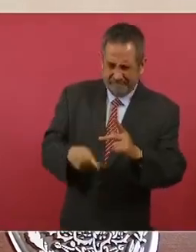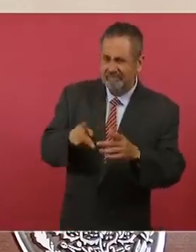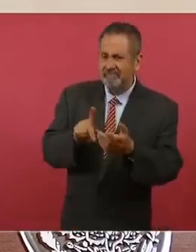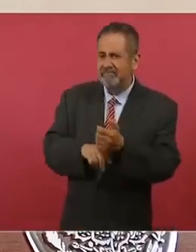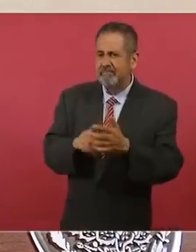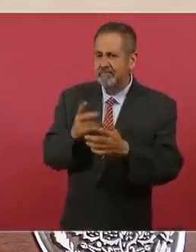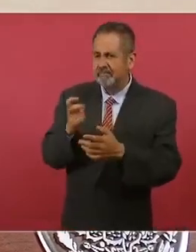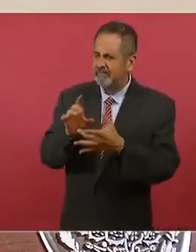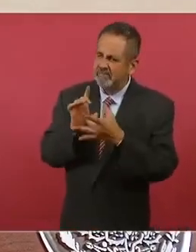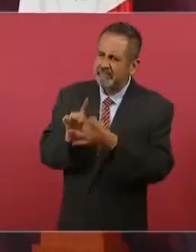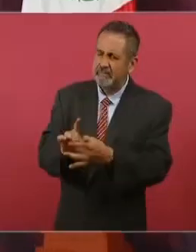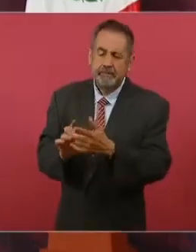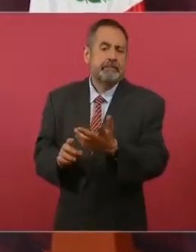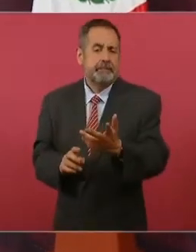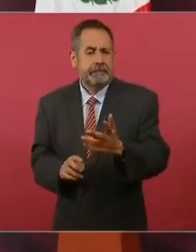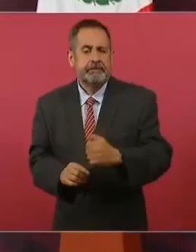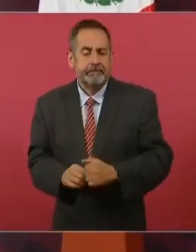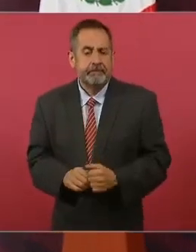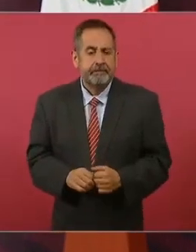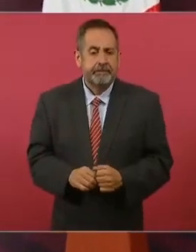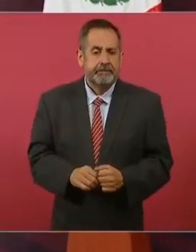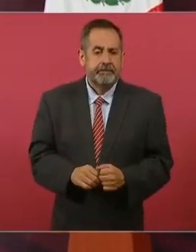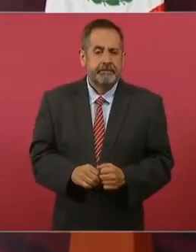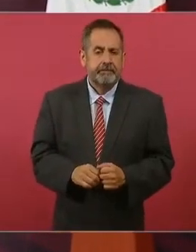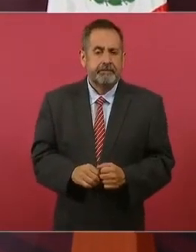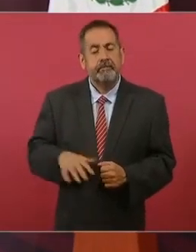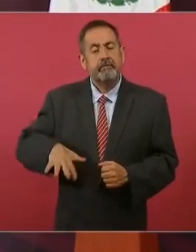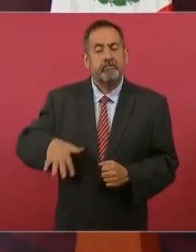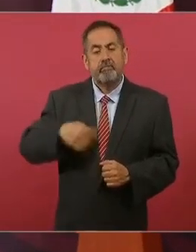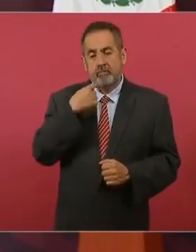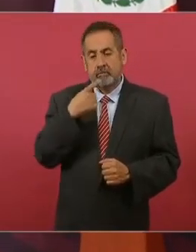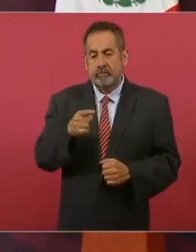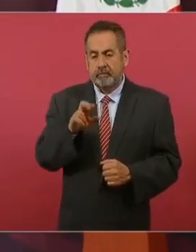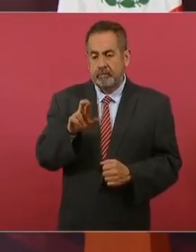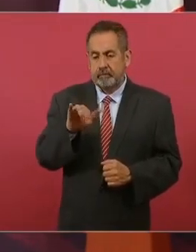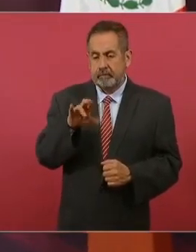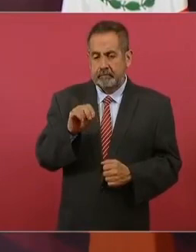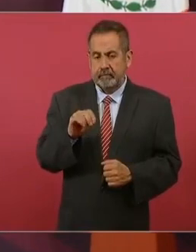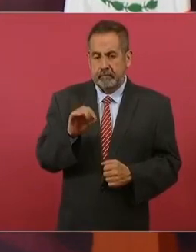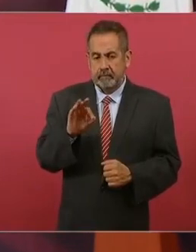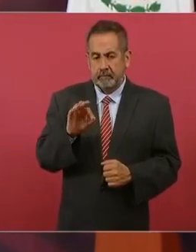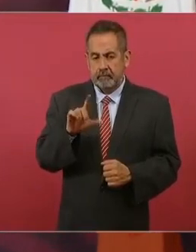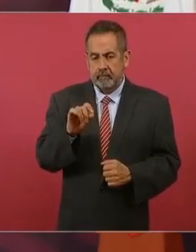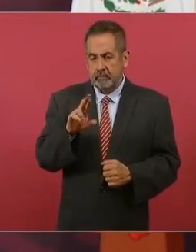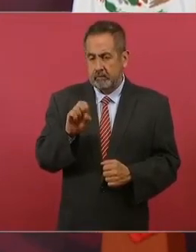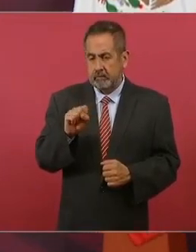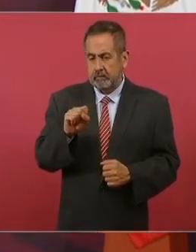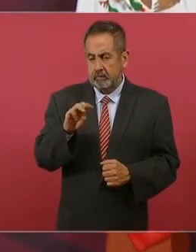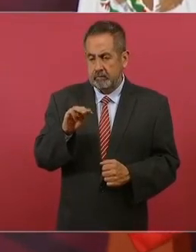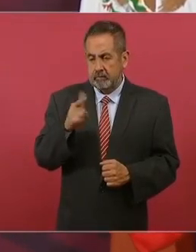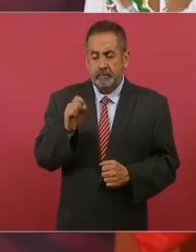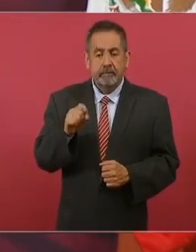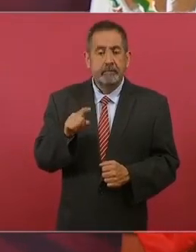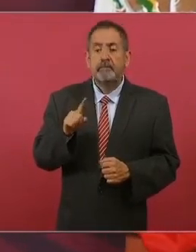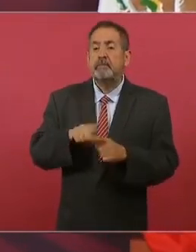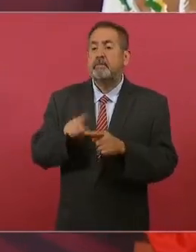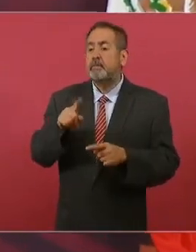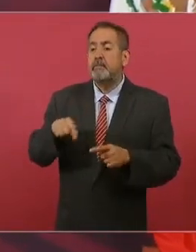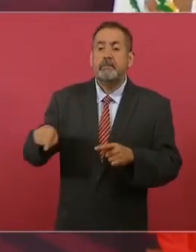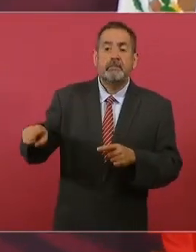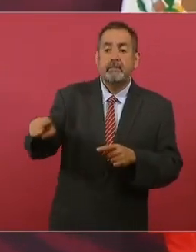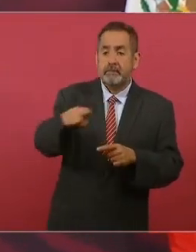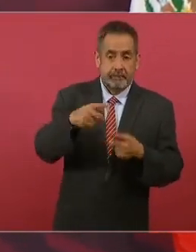principios. Entonces, regresando, lo que decía Ricardo Flores Magón, solo el pueblo puede salvar al